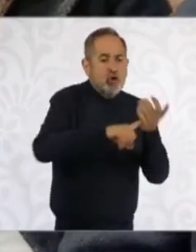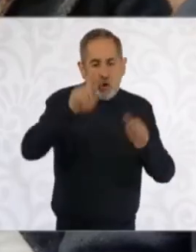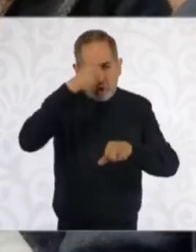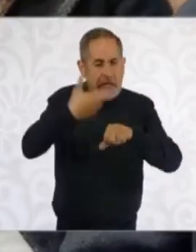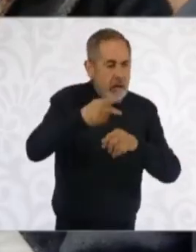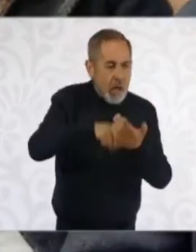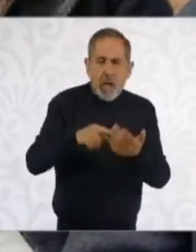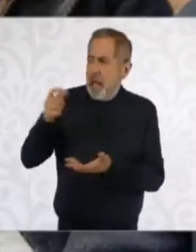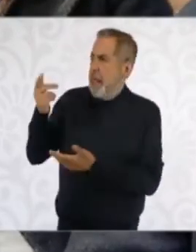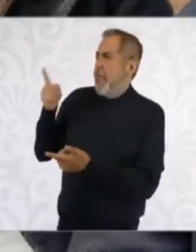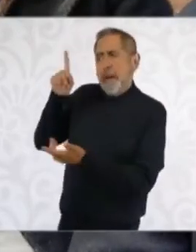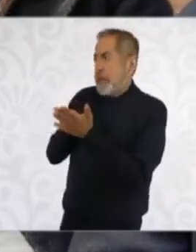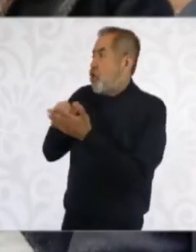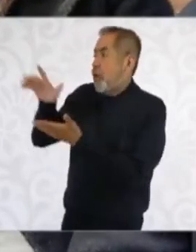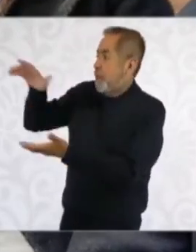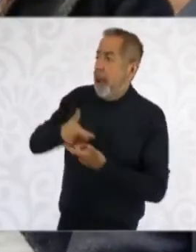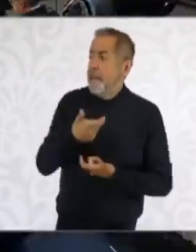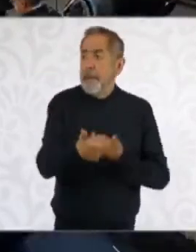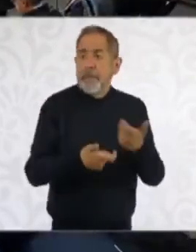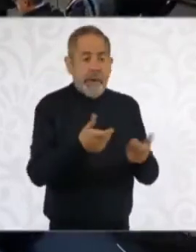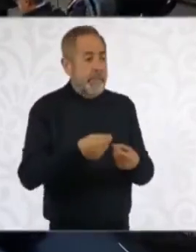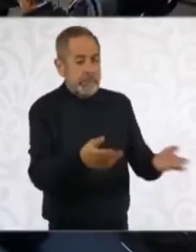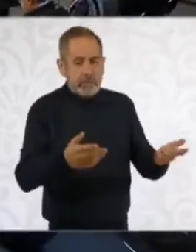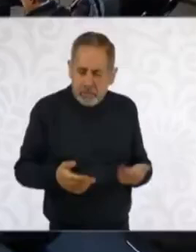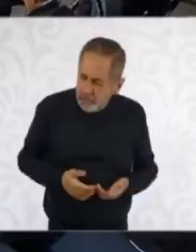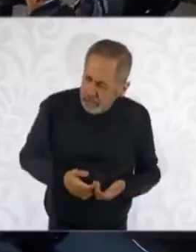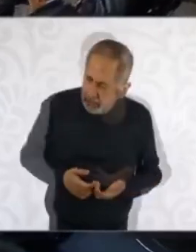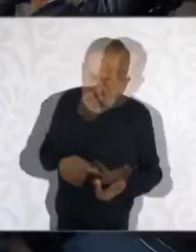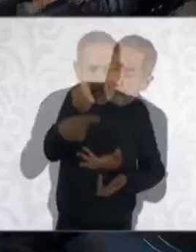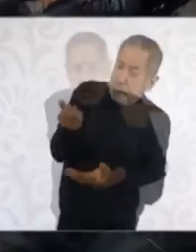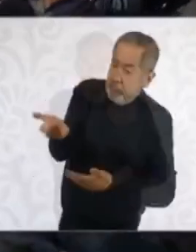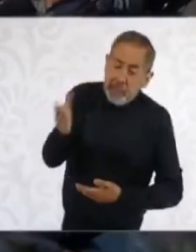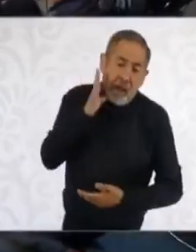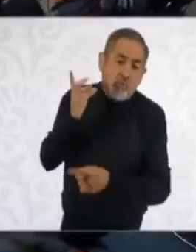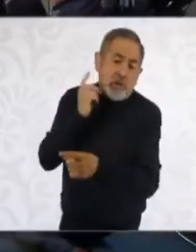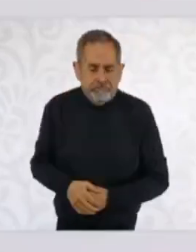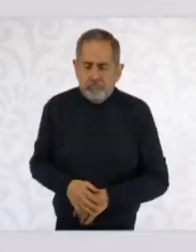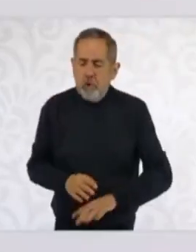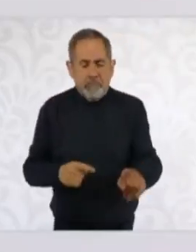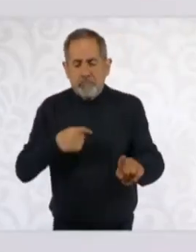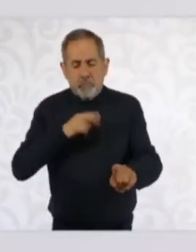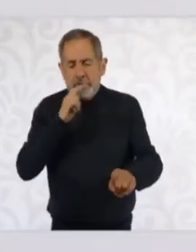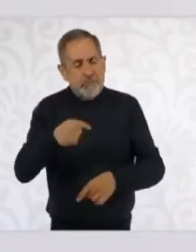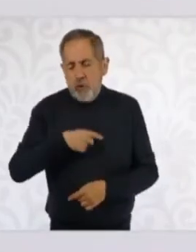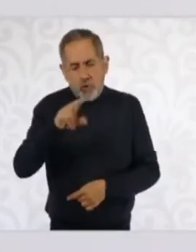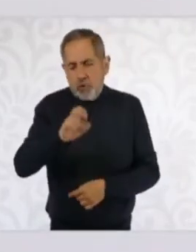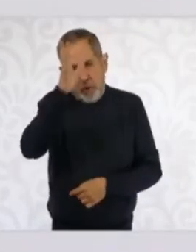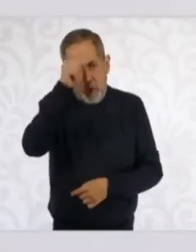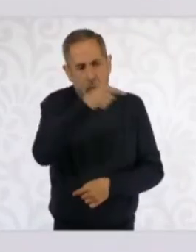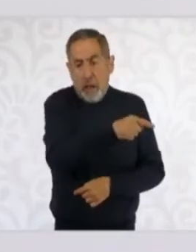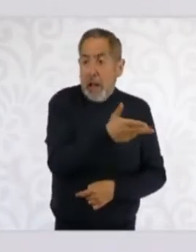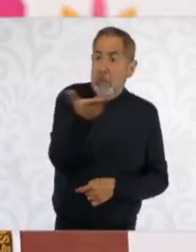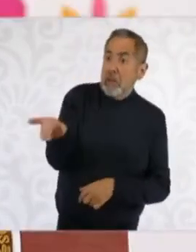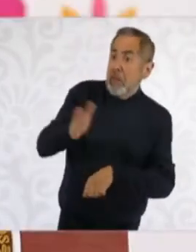con este presupuesto que van a enviar a la Cámara de Diputados? ¿Lo respaldaría? No, no estoy de acuerdo. De hecho, vamos, entiendo que